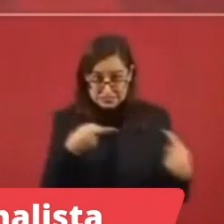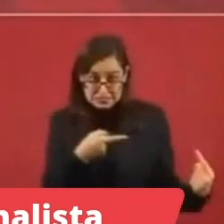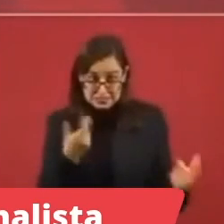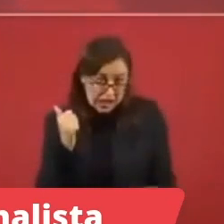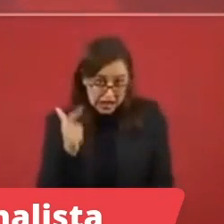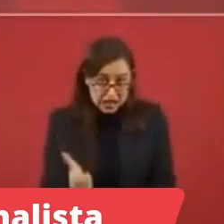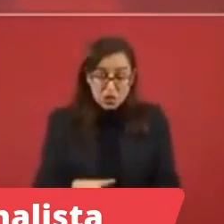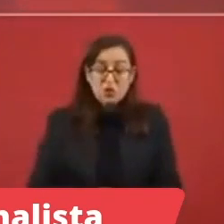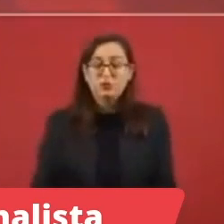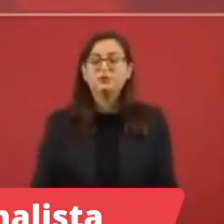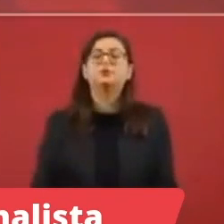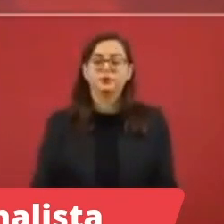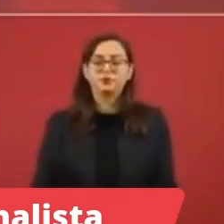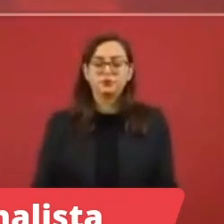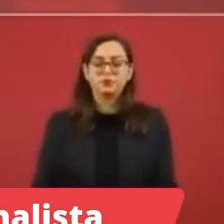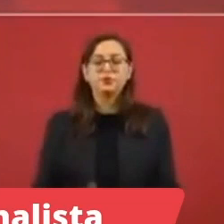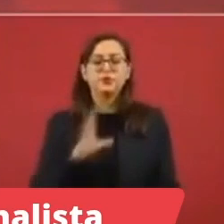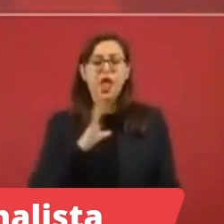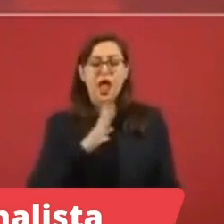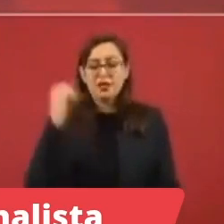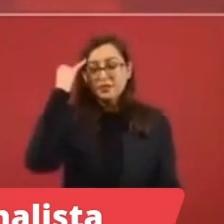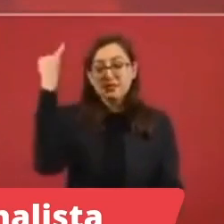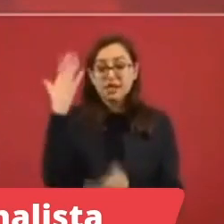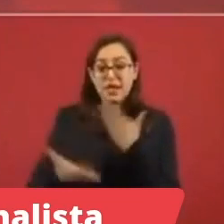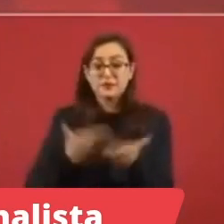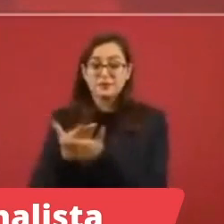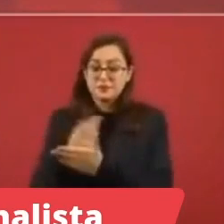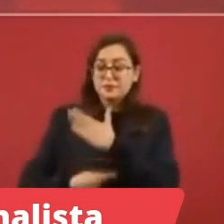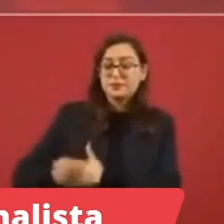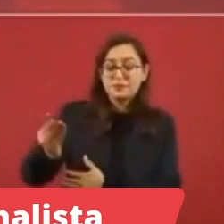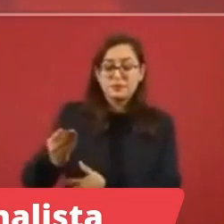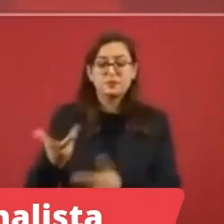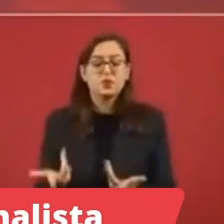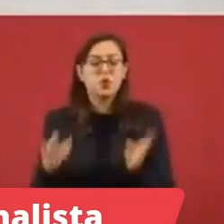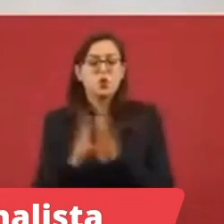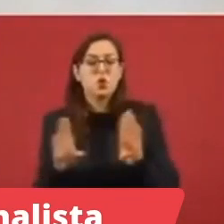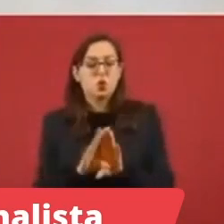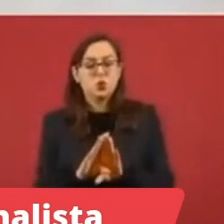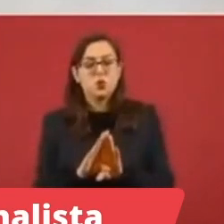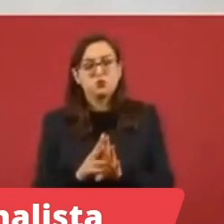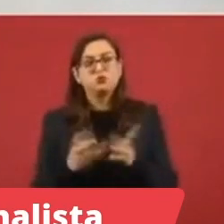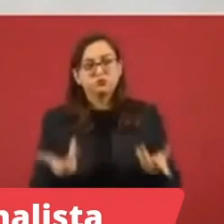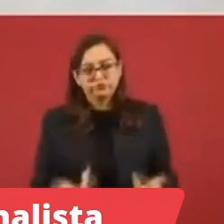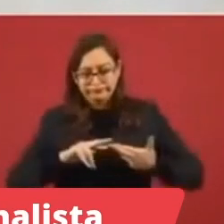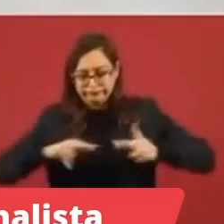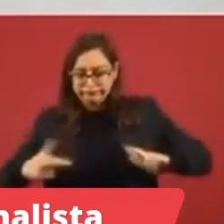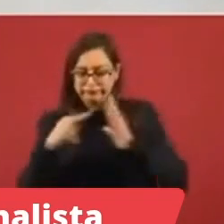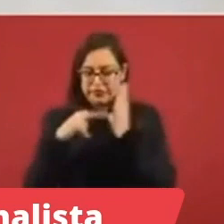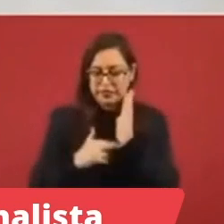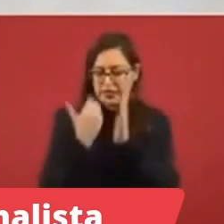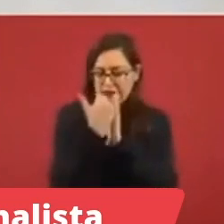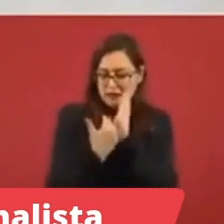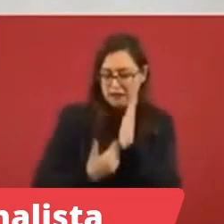de lo que son las necesidades del pueblo mexicano para contribuir y apoyar básicamente a todos